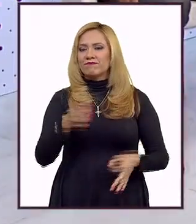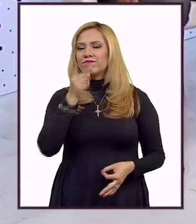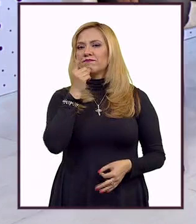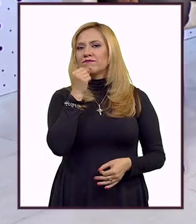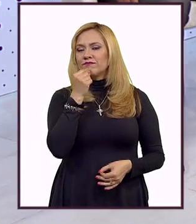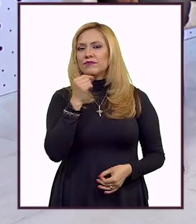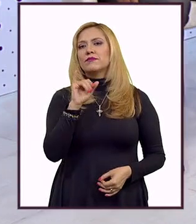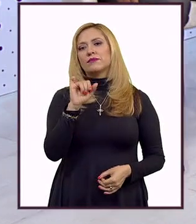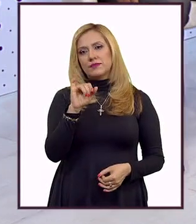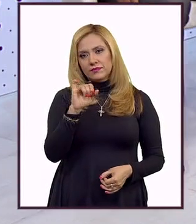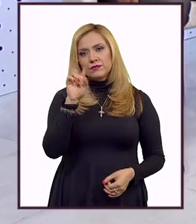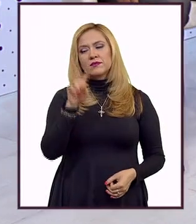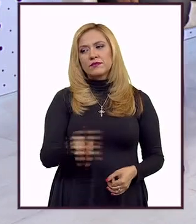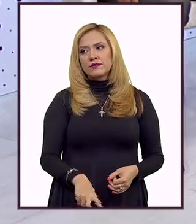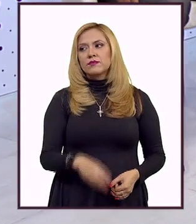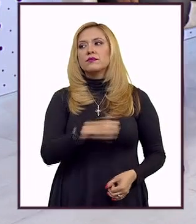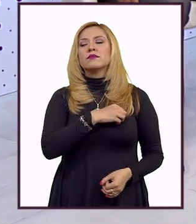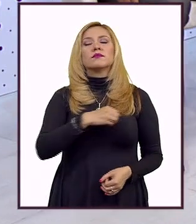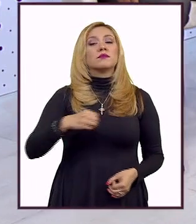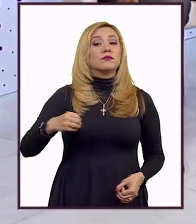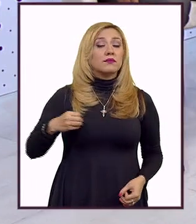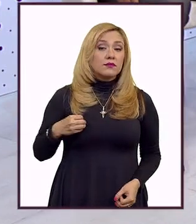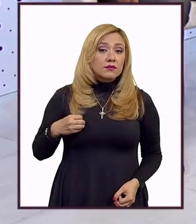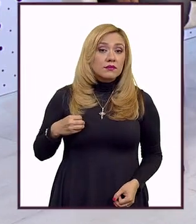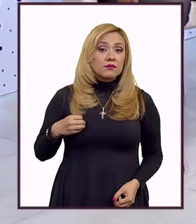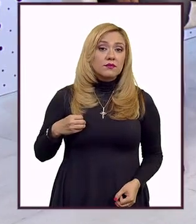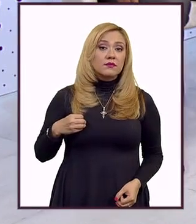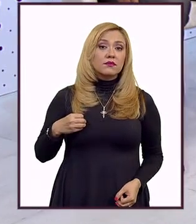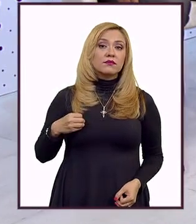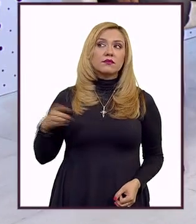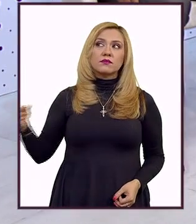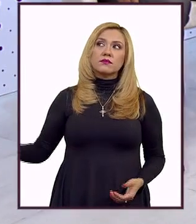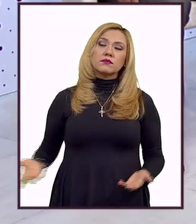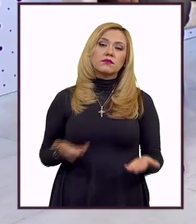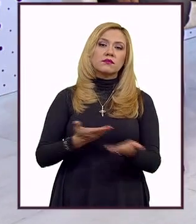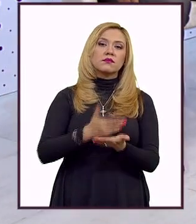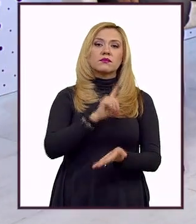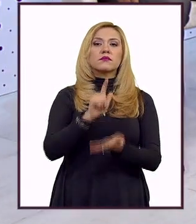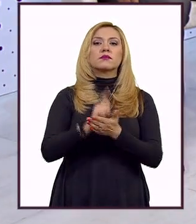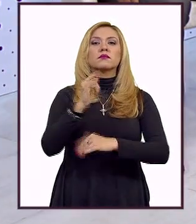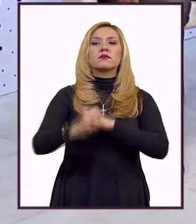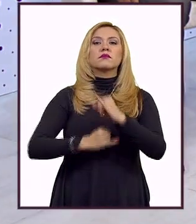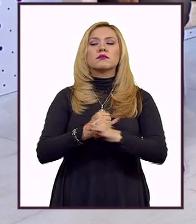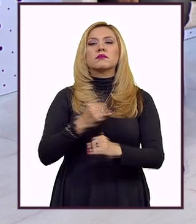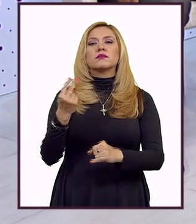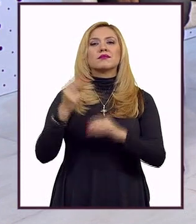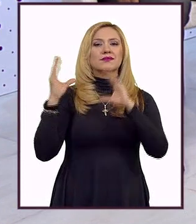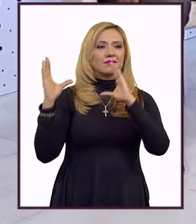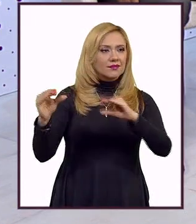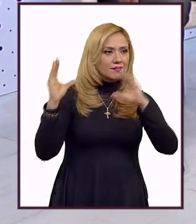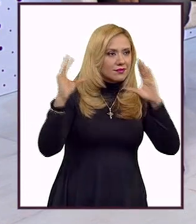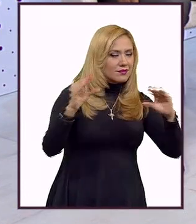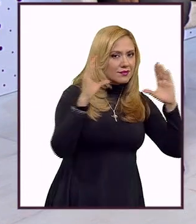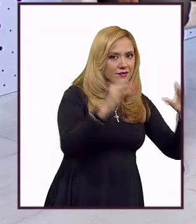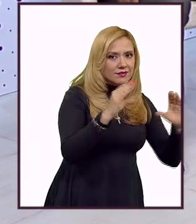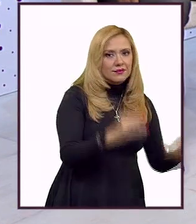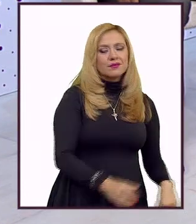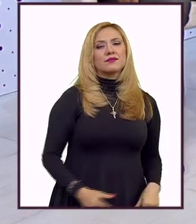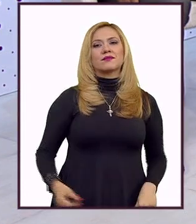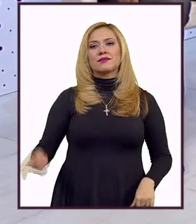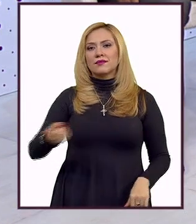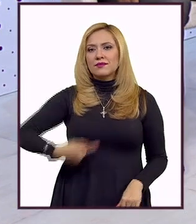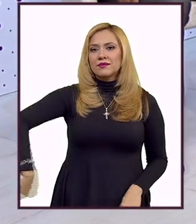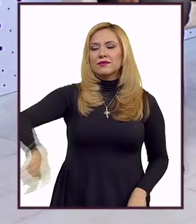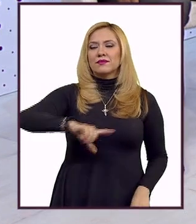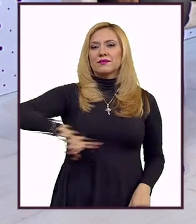medida, ¿no? Una obligación, más bien es una obligación que plantean las convenciones, que es capacitar o fortalecer las capacidades de las y los